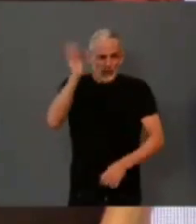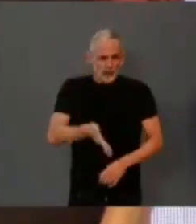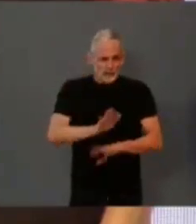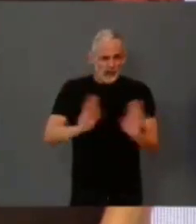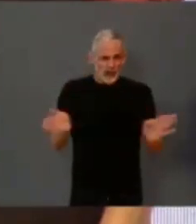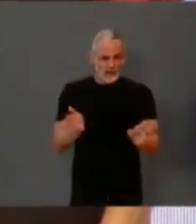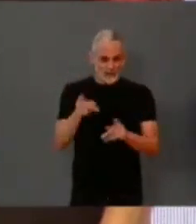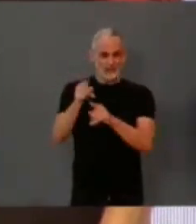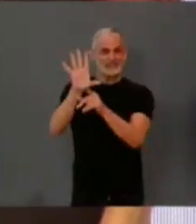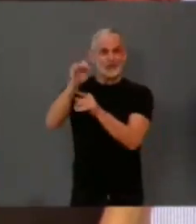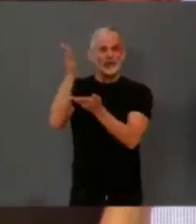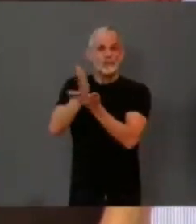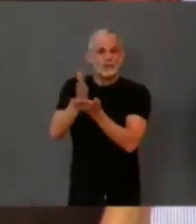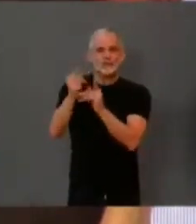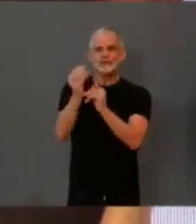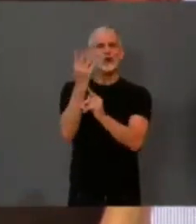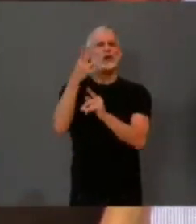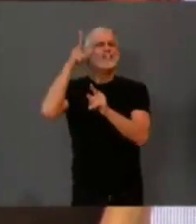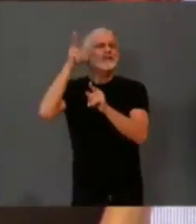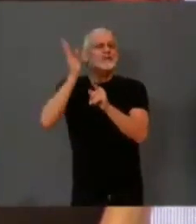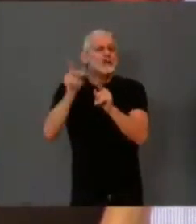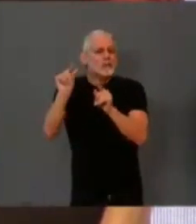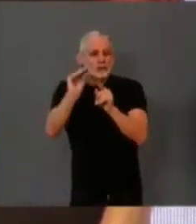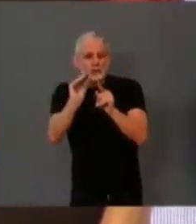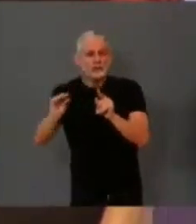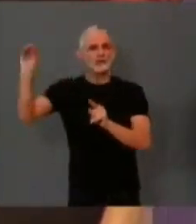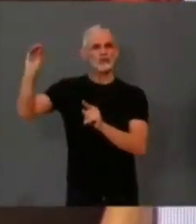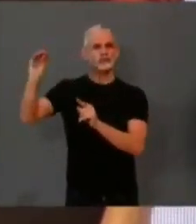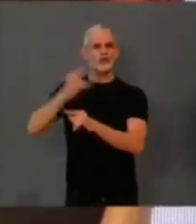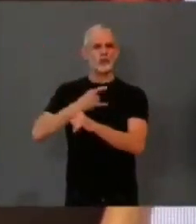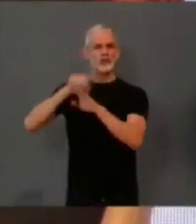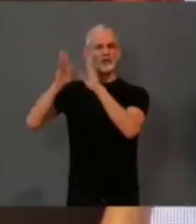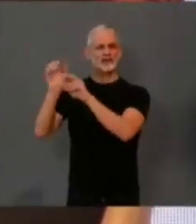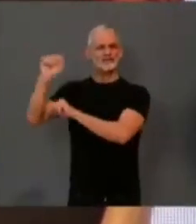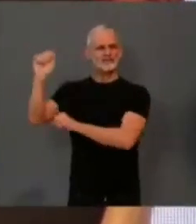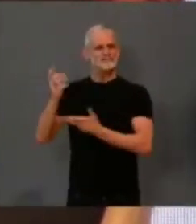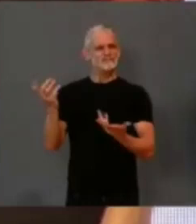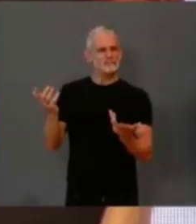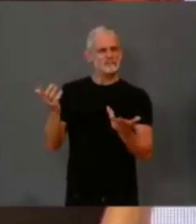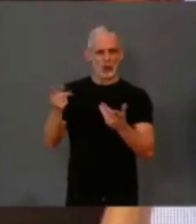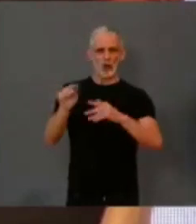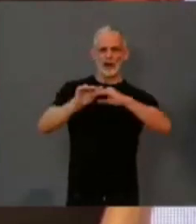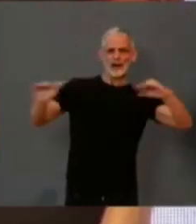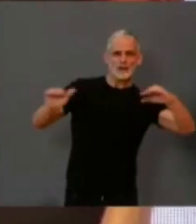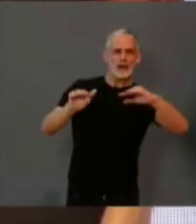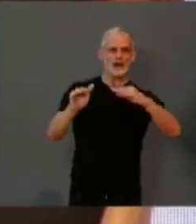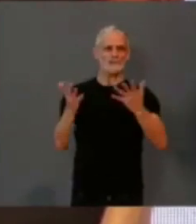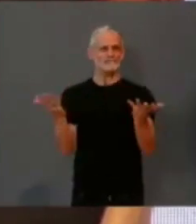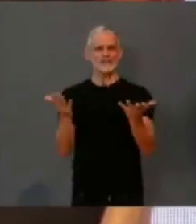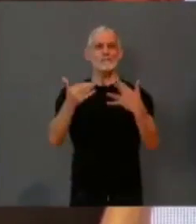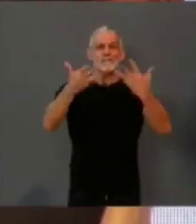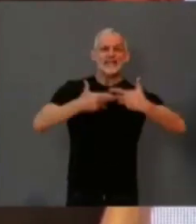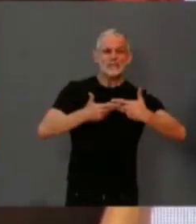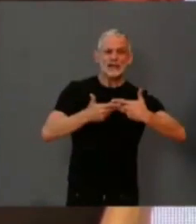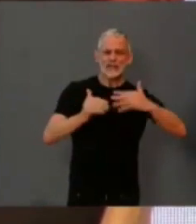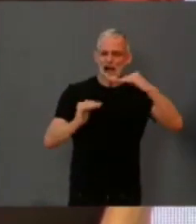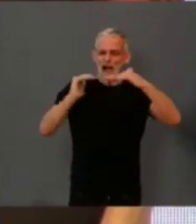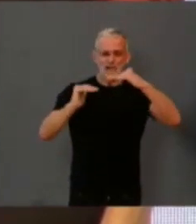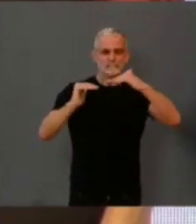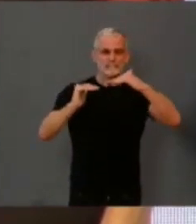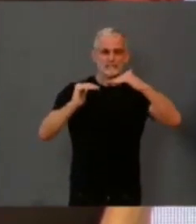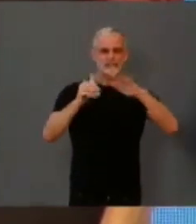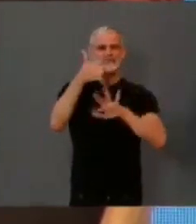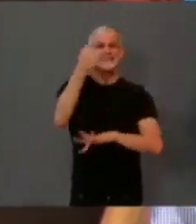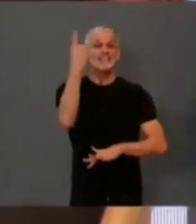de esta mitad sobre el 48% alcanza niveles satisfactorios o avanzados de matemática y